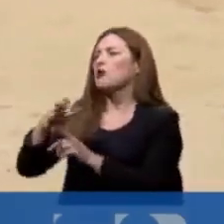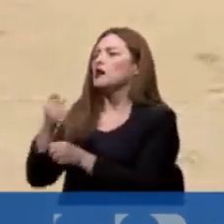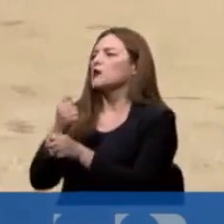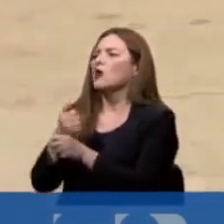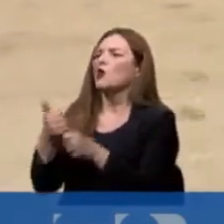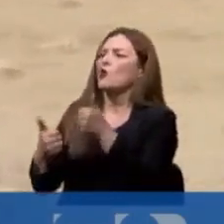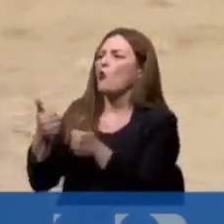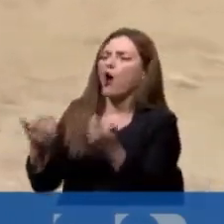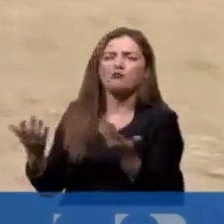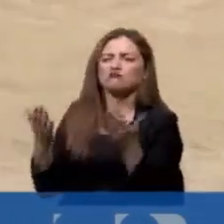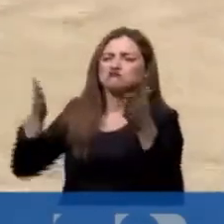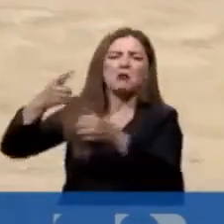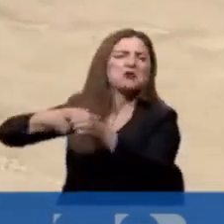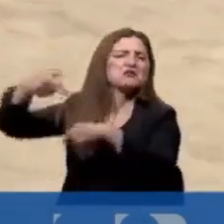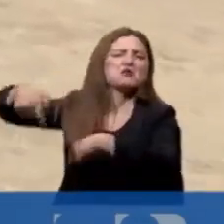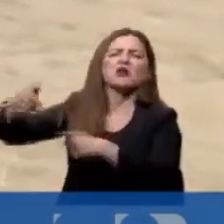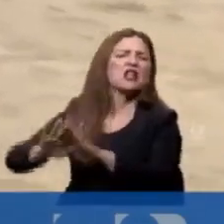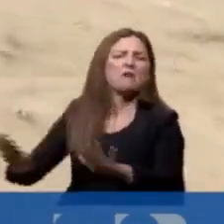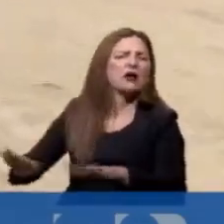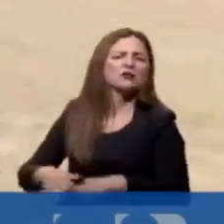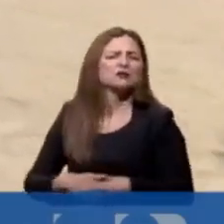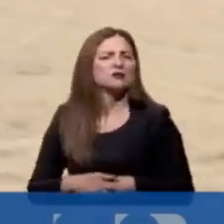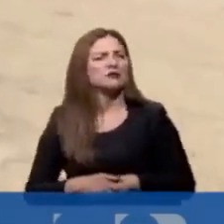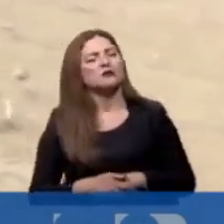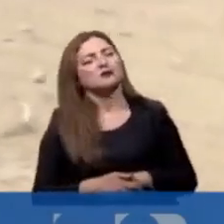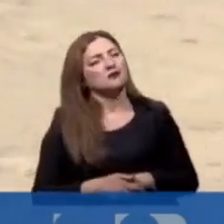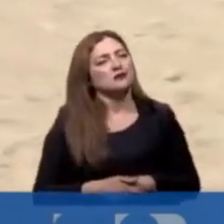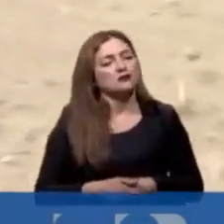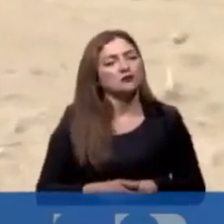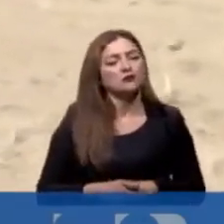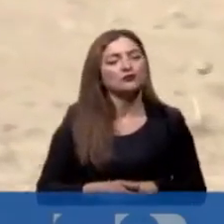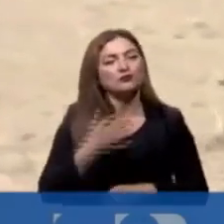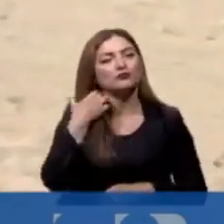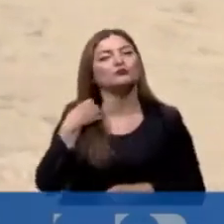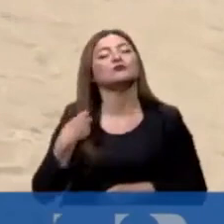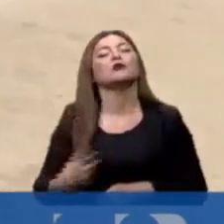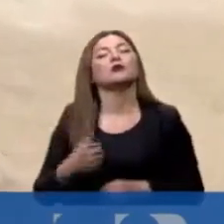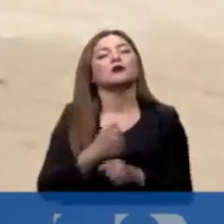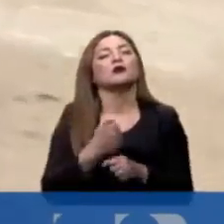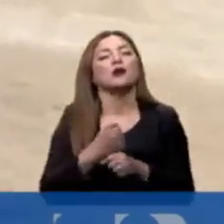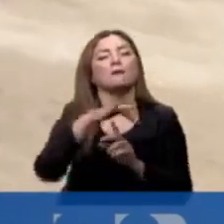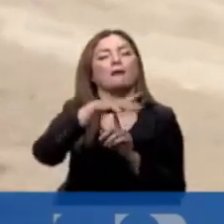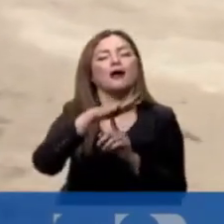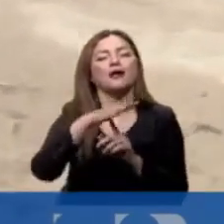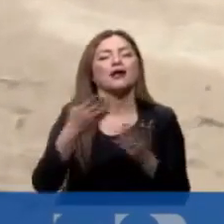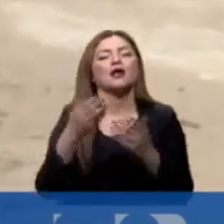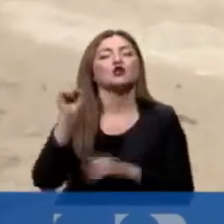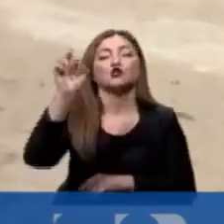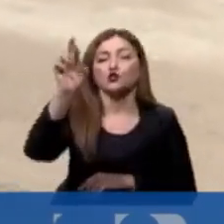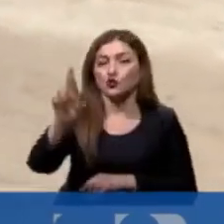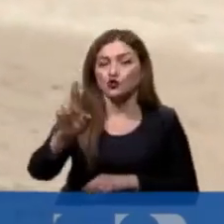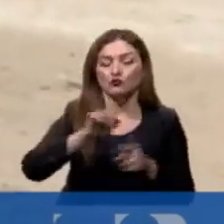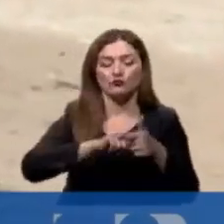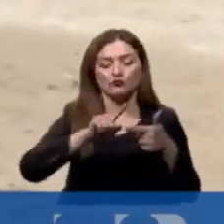estos trabajos o se centran nada más en el Parque Metropolitano Huanguiltagua? No, nosotros estamos trabajando también en el Parque Metropolitano del Sur, en